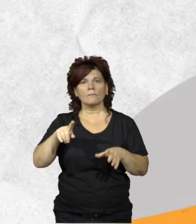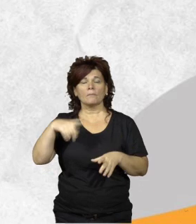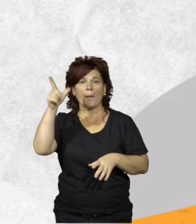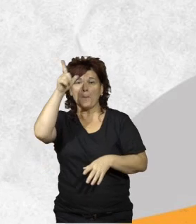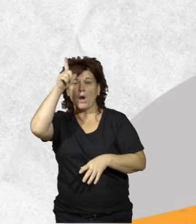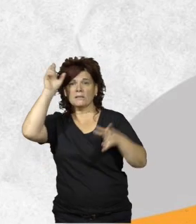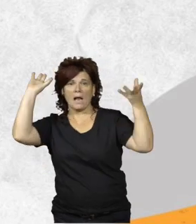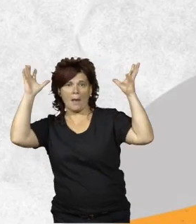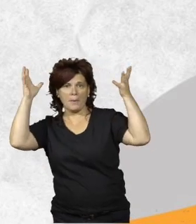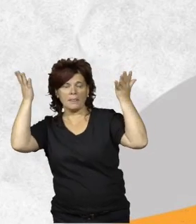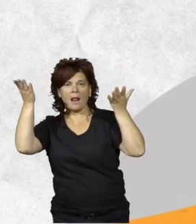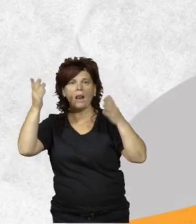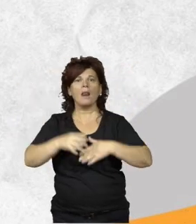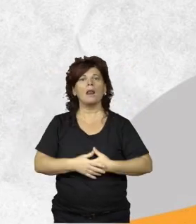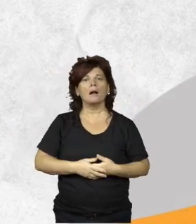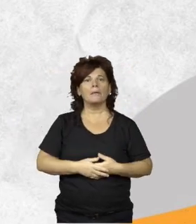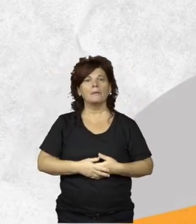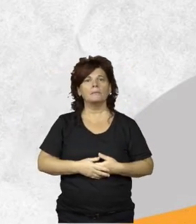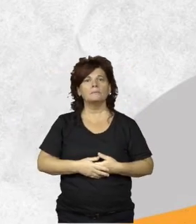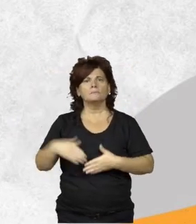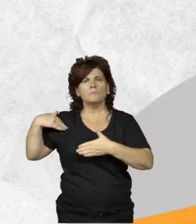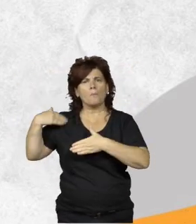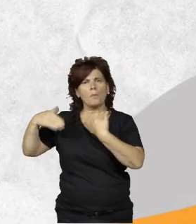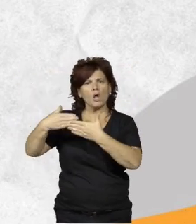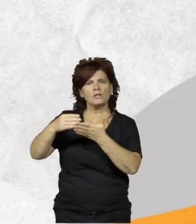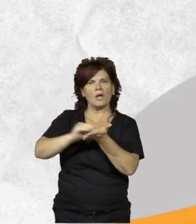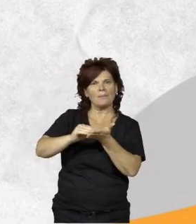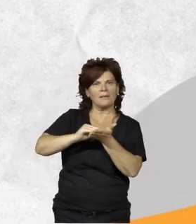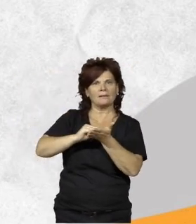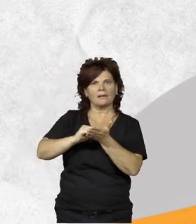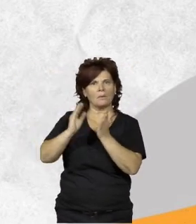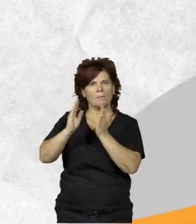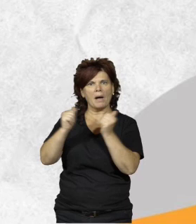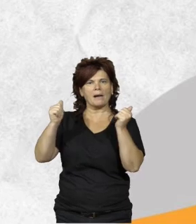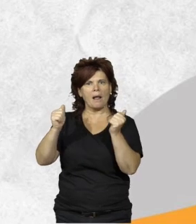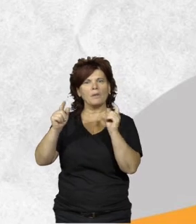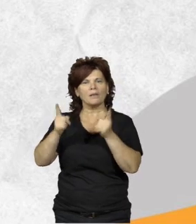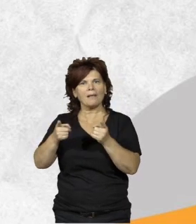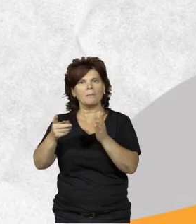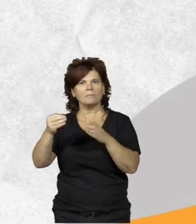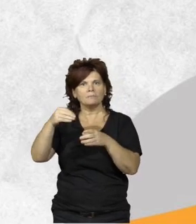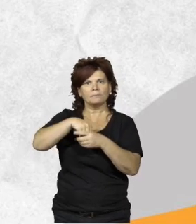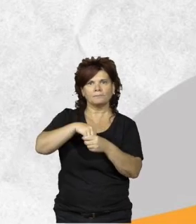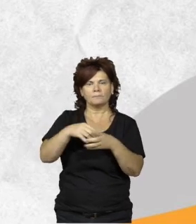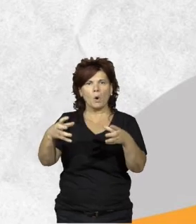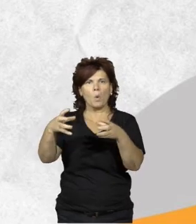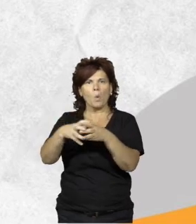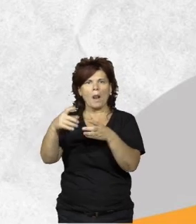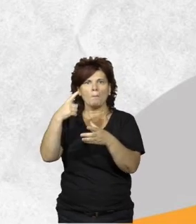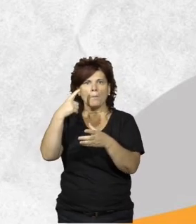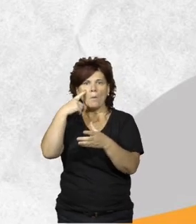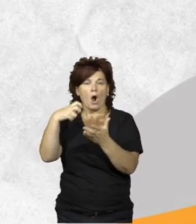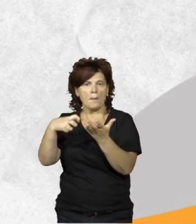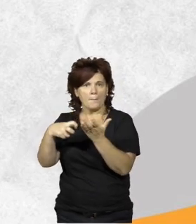Policía Ambiental para un mayor proceso administrativo y internas dentro de lo que es el cuerpo de inspectores